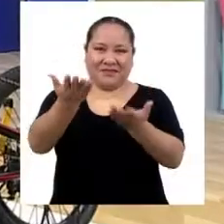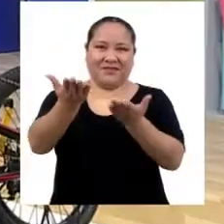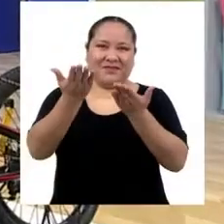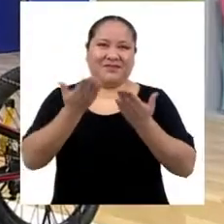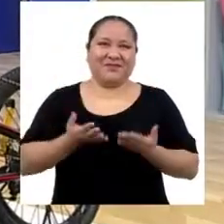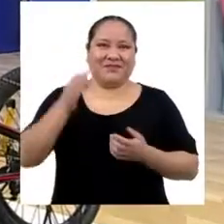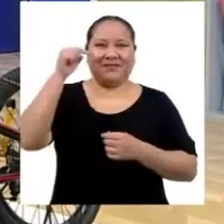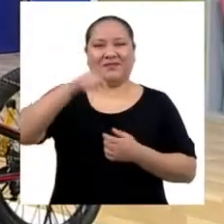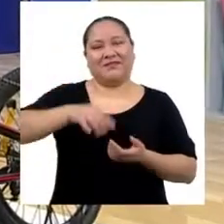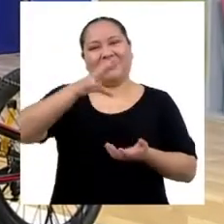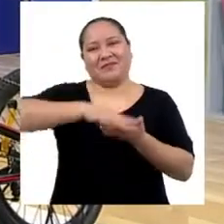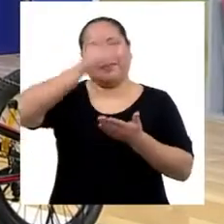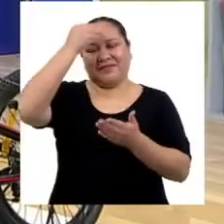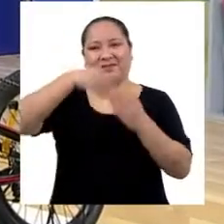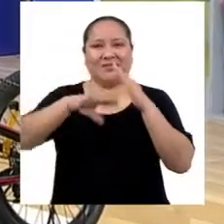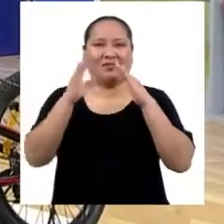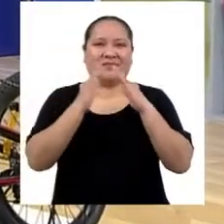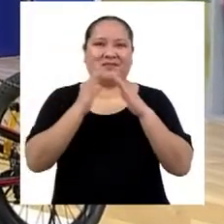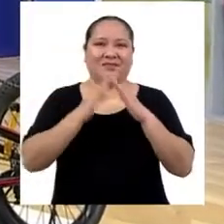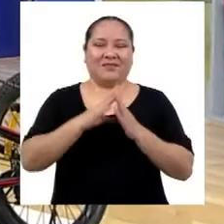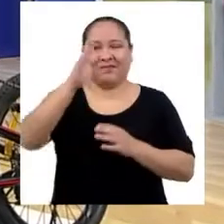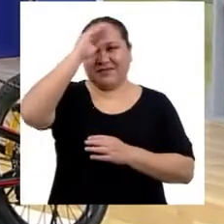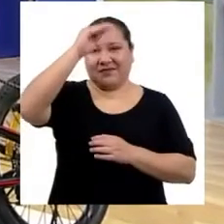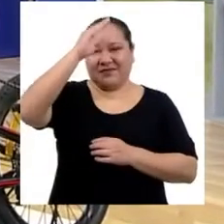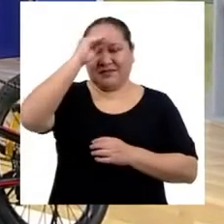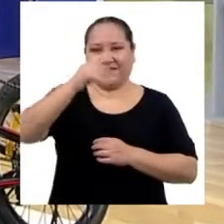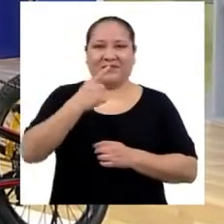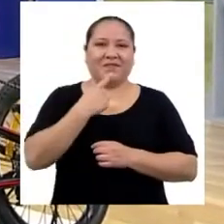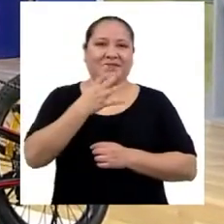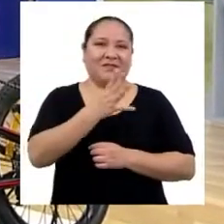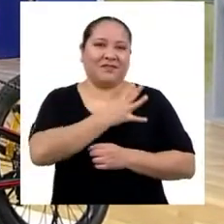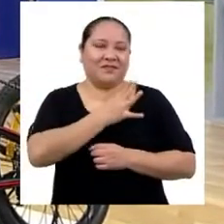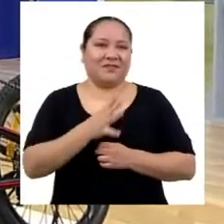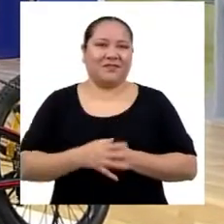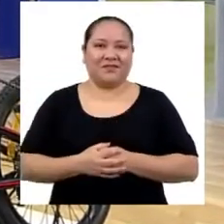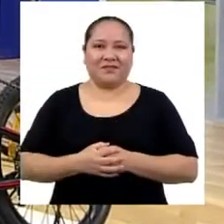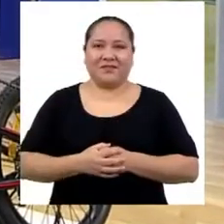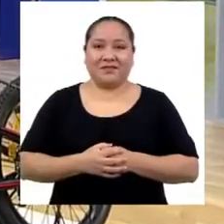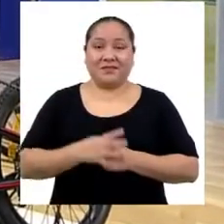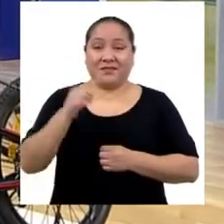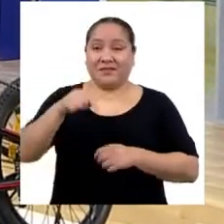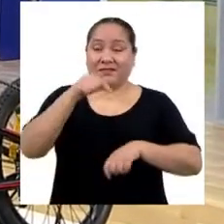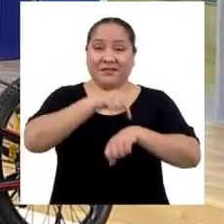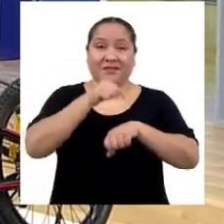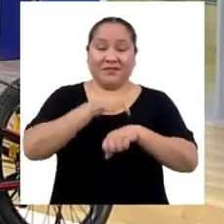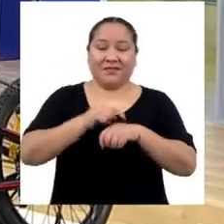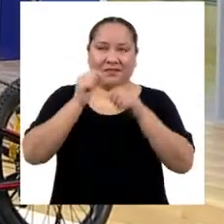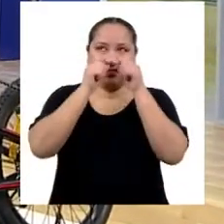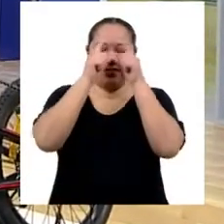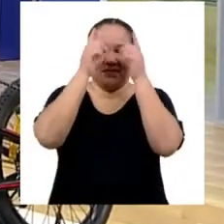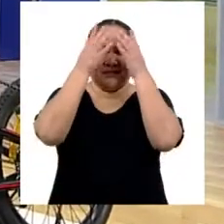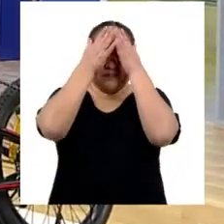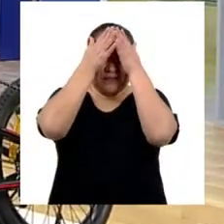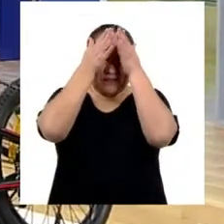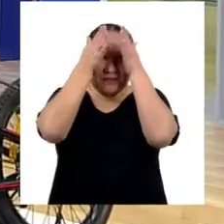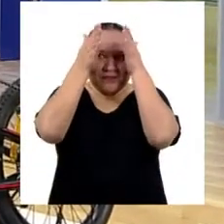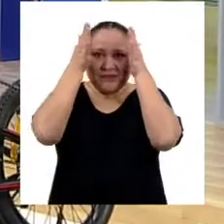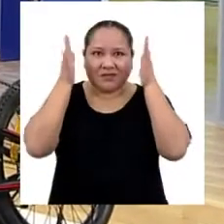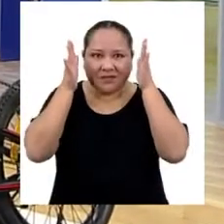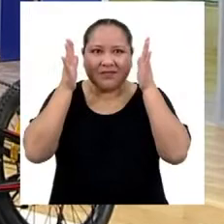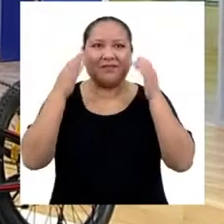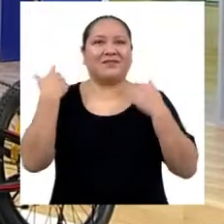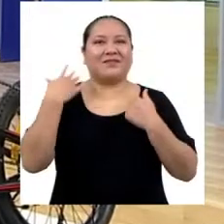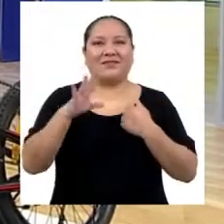Bienvenidos a Aprendo en Casa, chicas y chicos de cuarto de secundaria. Es hora de despertar nuestros sentidos